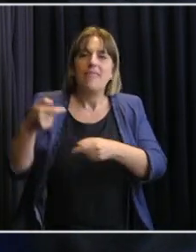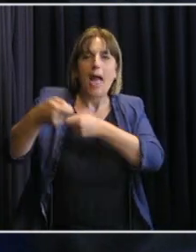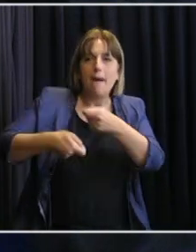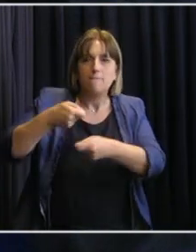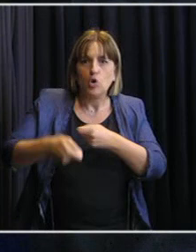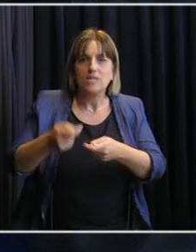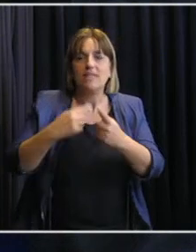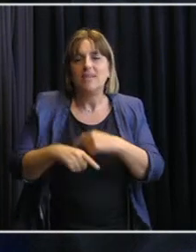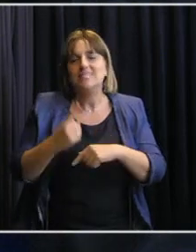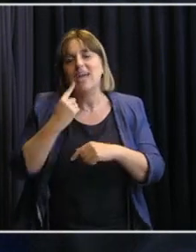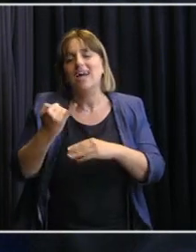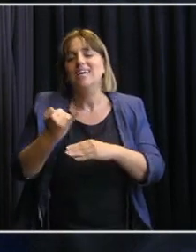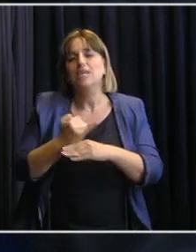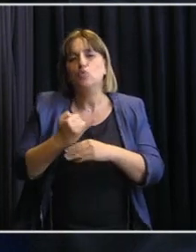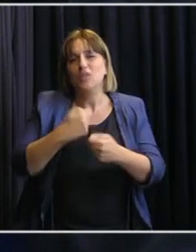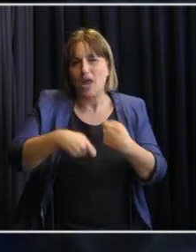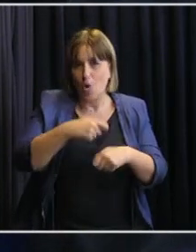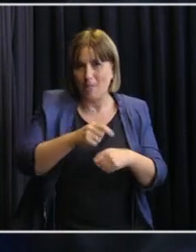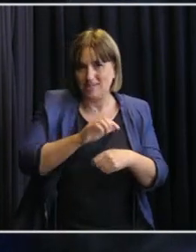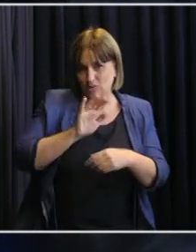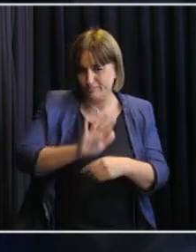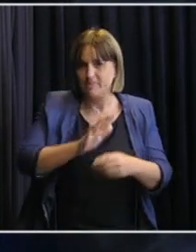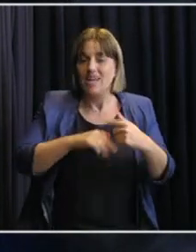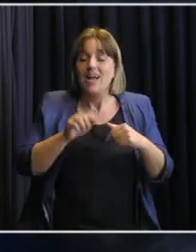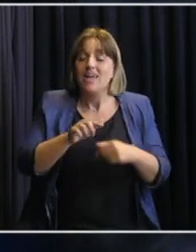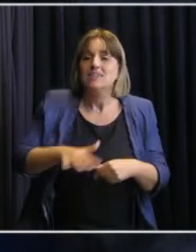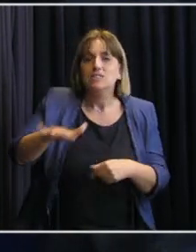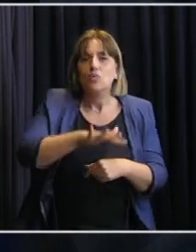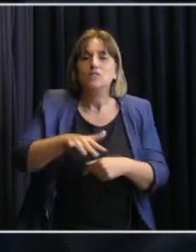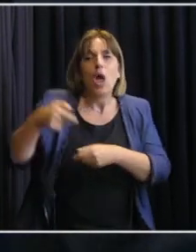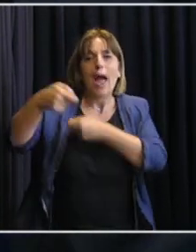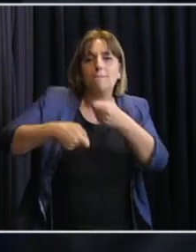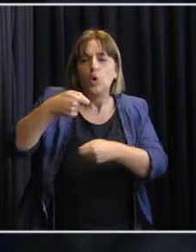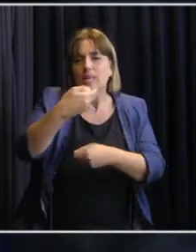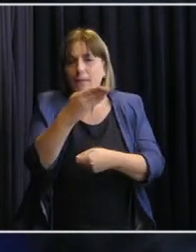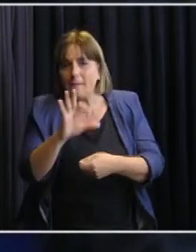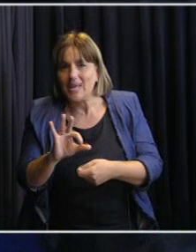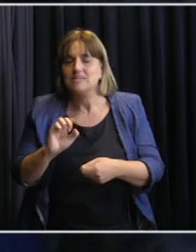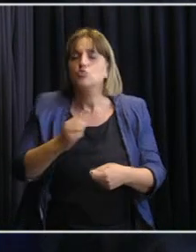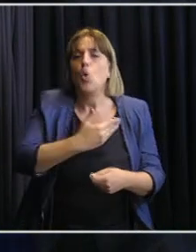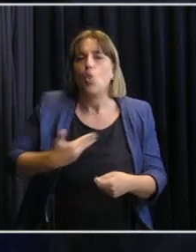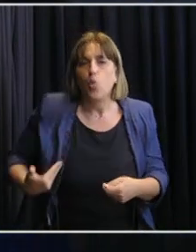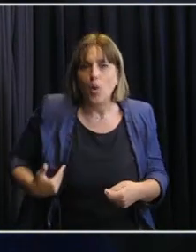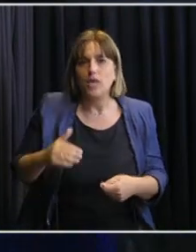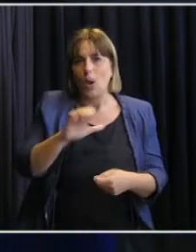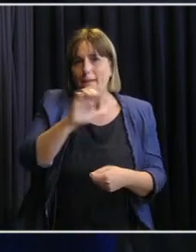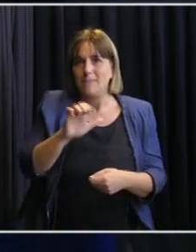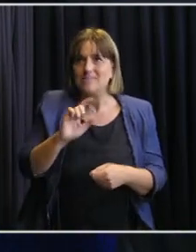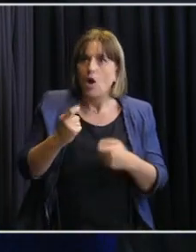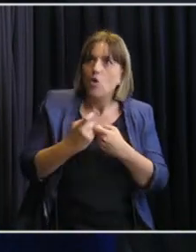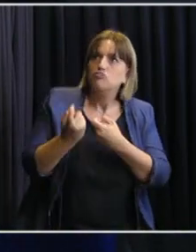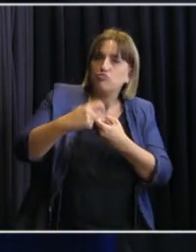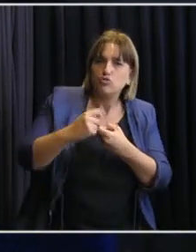sea en 2 semanas. En este caso, el pago de los aportes personales de los dueños y los socios de